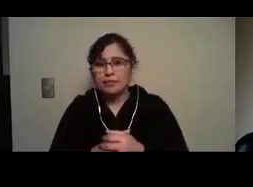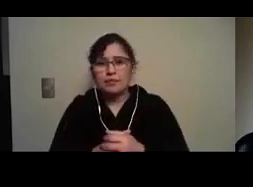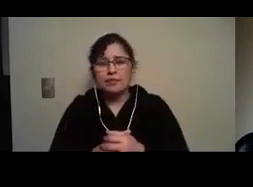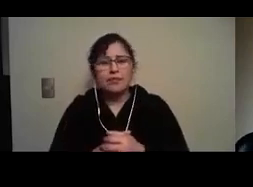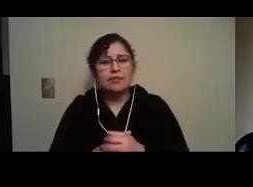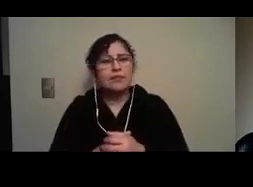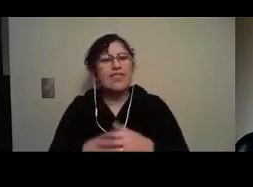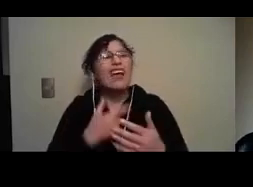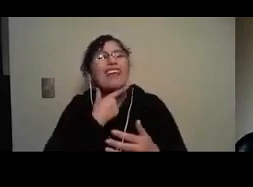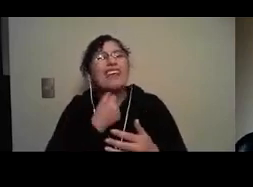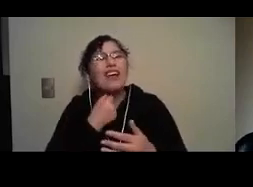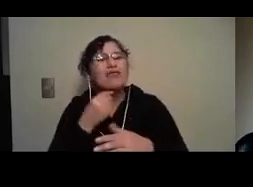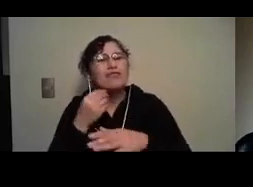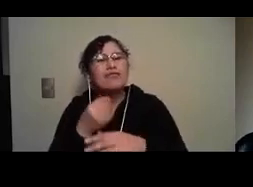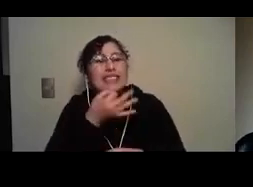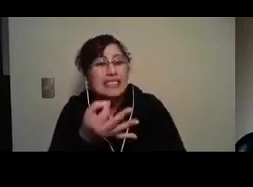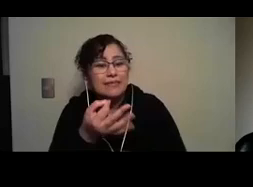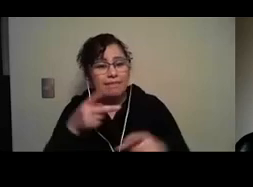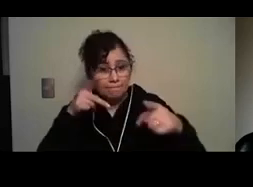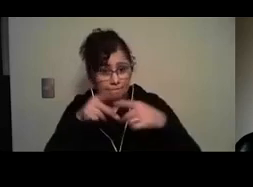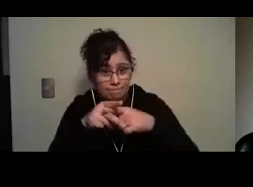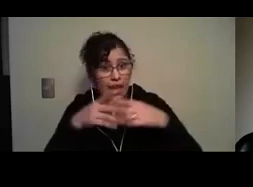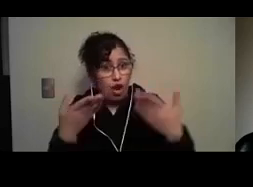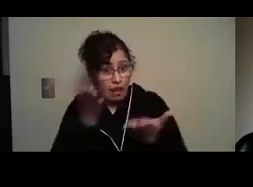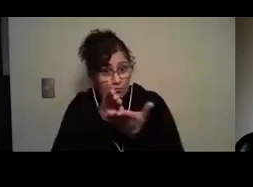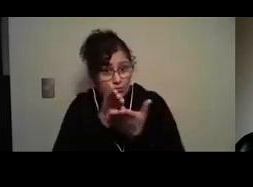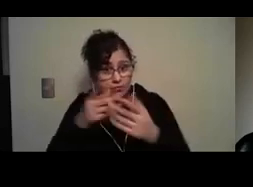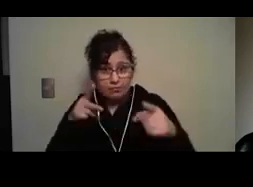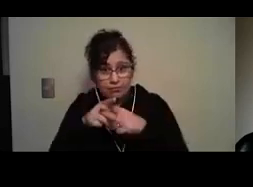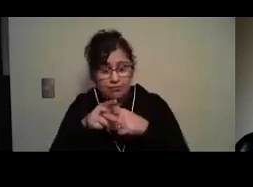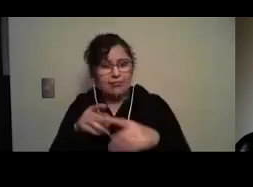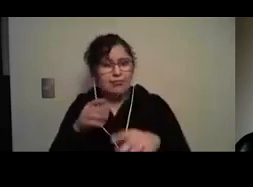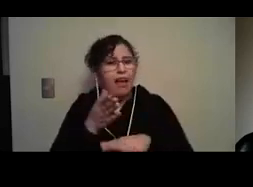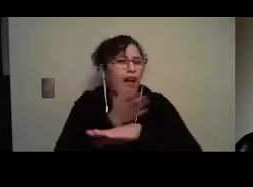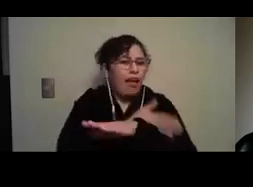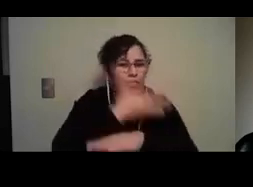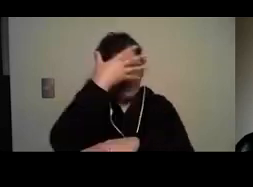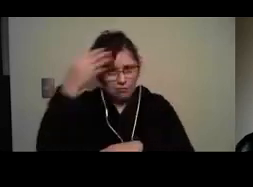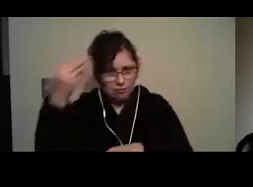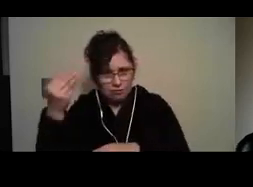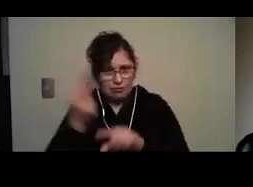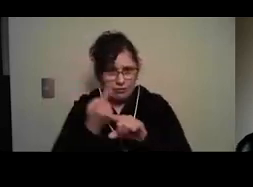lo que les quiero proponer es hacer un break, ¿ya? Antes de hablar de demencias, porque